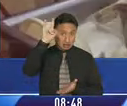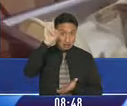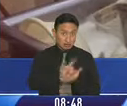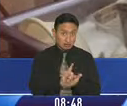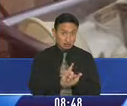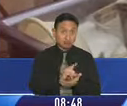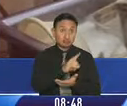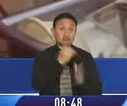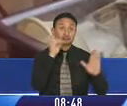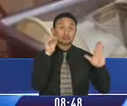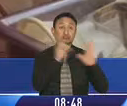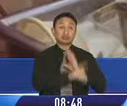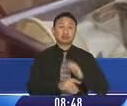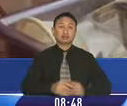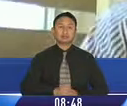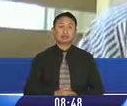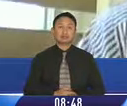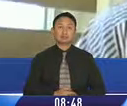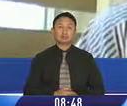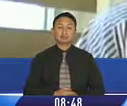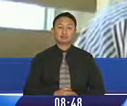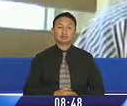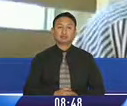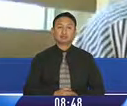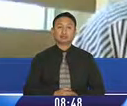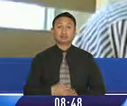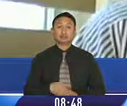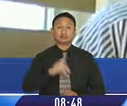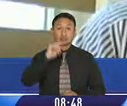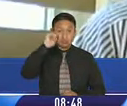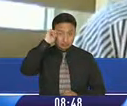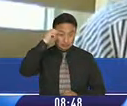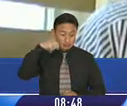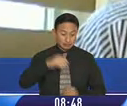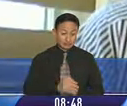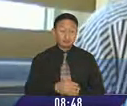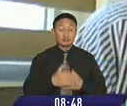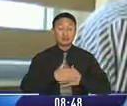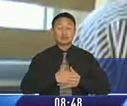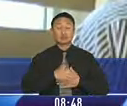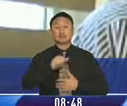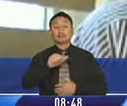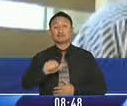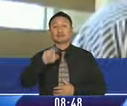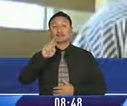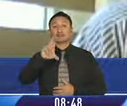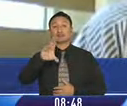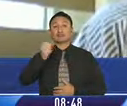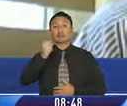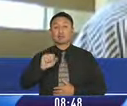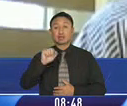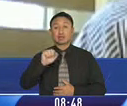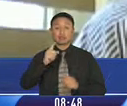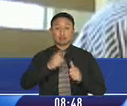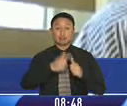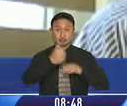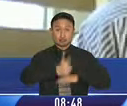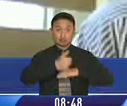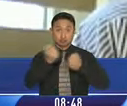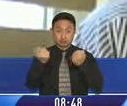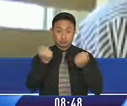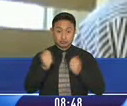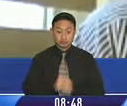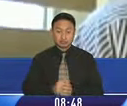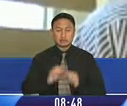esta clase de anomalías. Recordarles, nosotros la agencia, pues además de ser un ente de control, nosotros